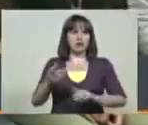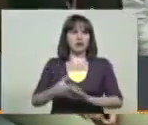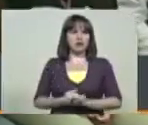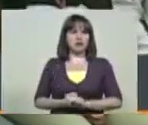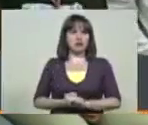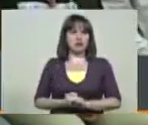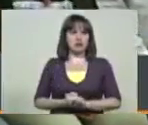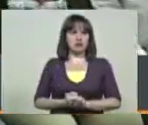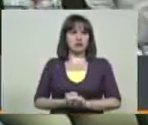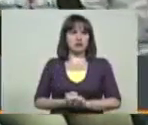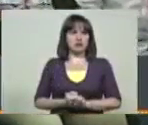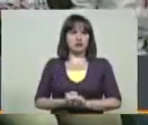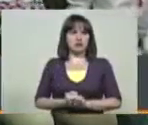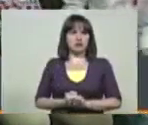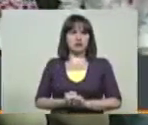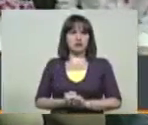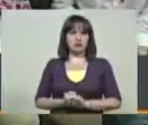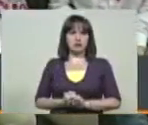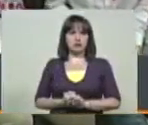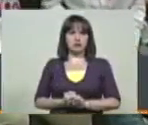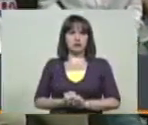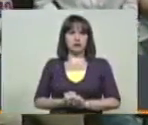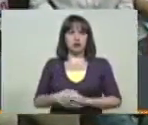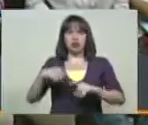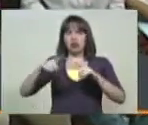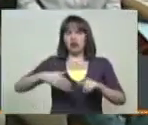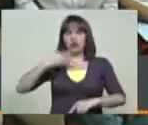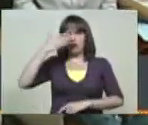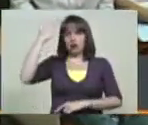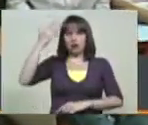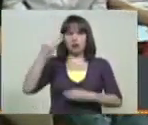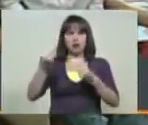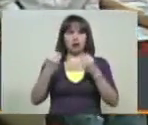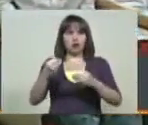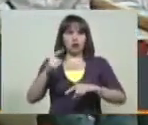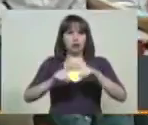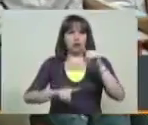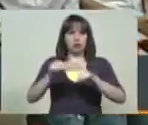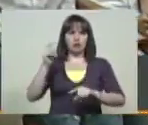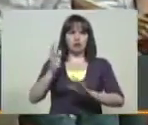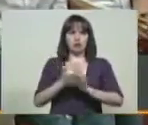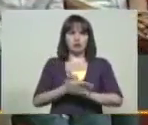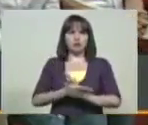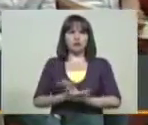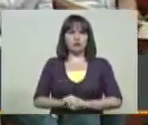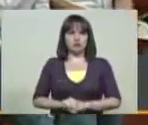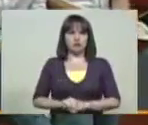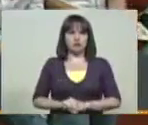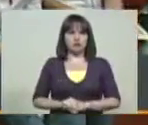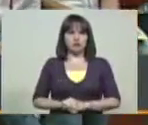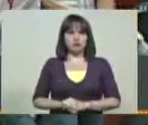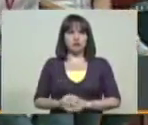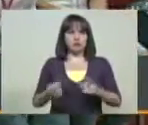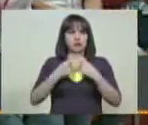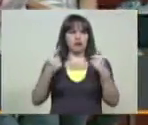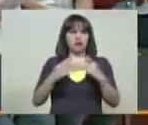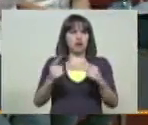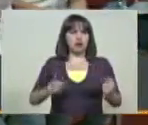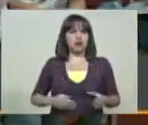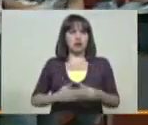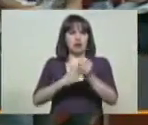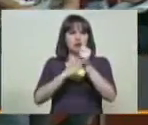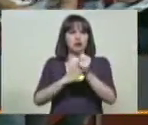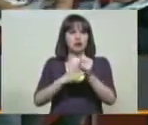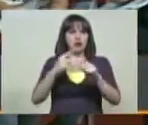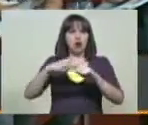va a leer un documento de parte de los compañeros de las distintas delegaciones de otros países